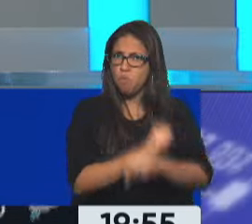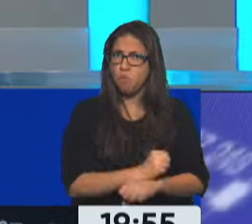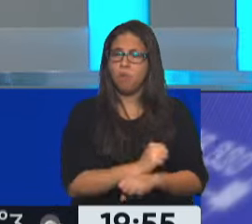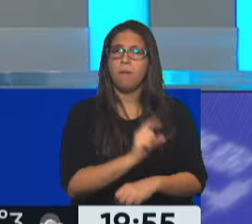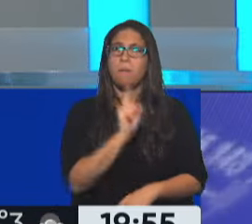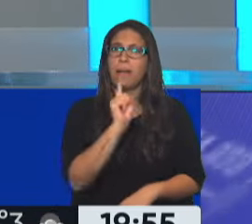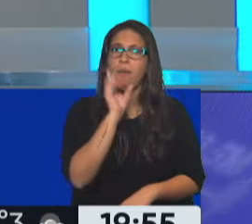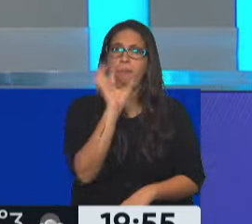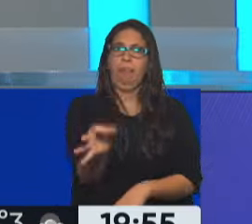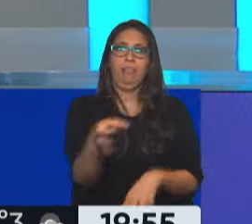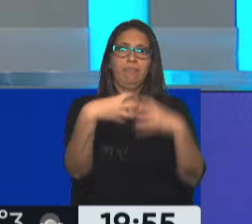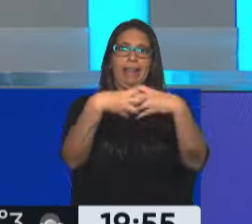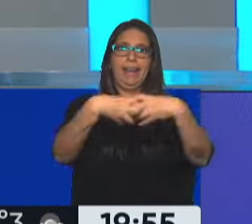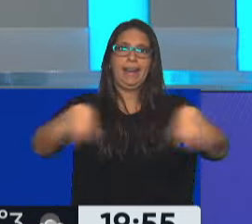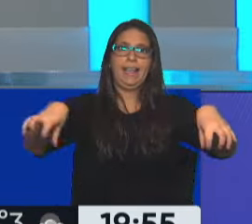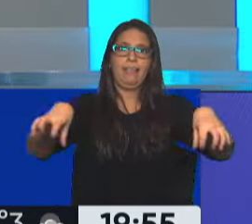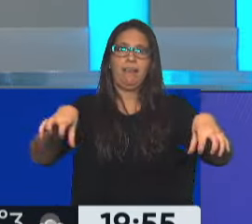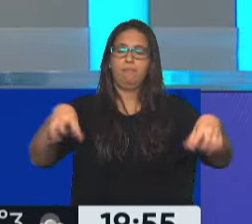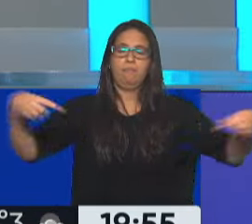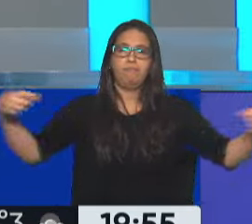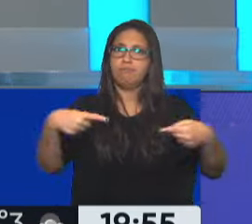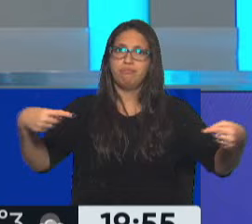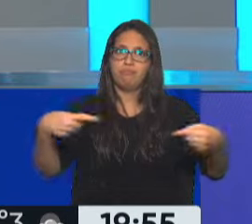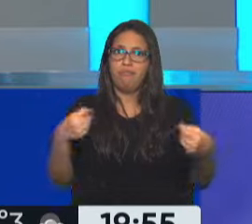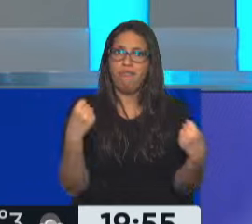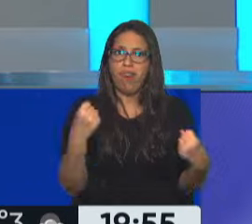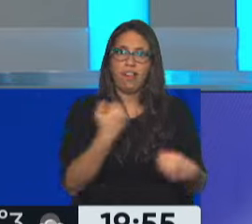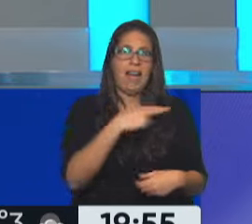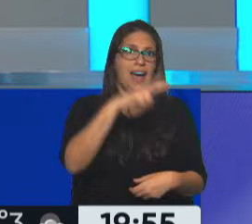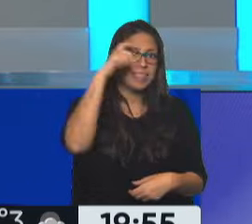la grieta que hay desde hace ya varios meses entre Arce y Evo Morales.